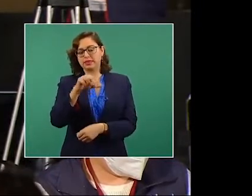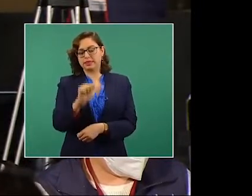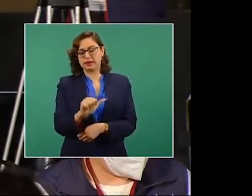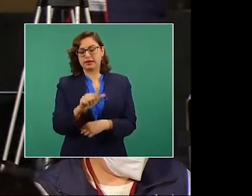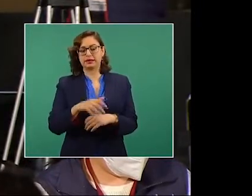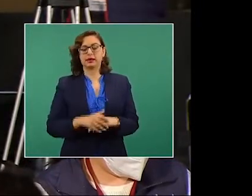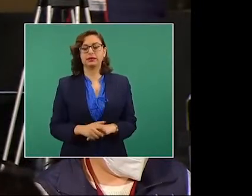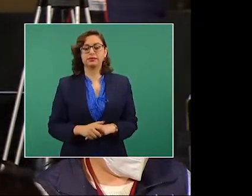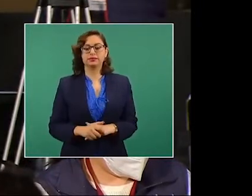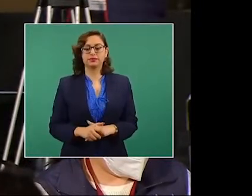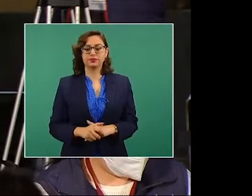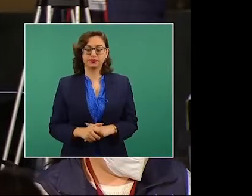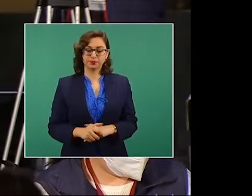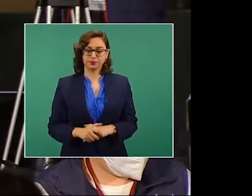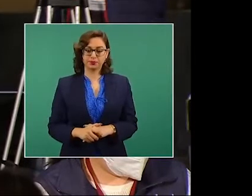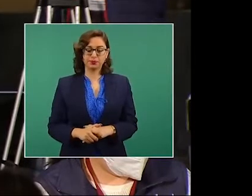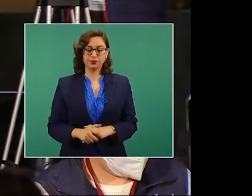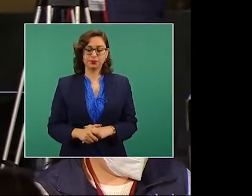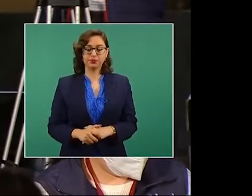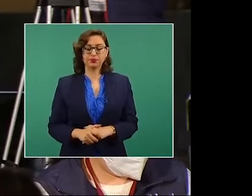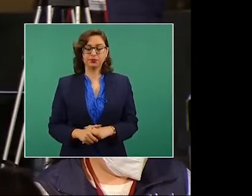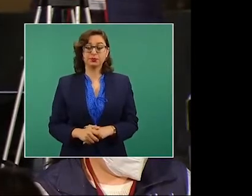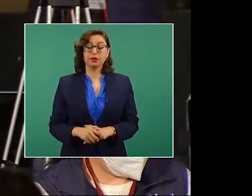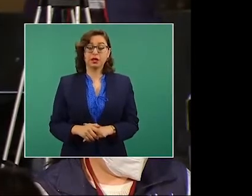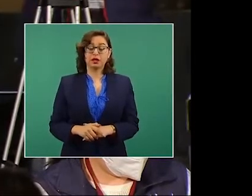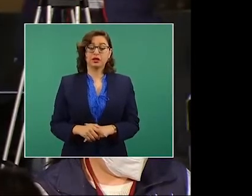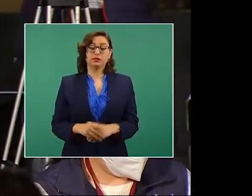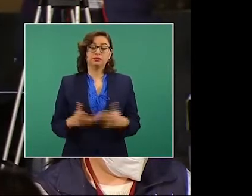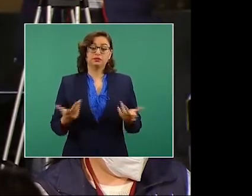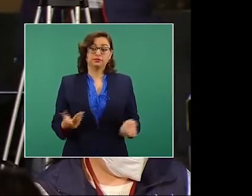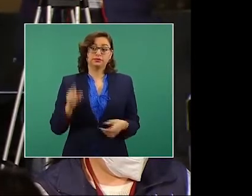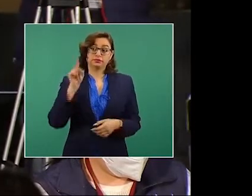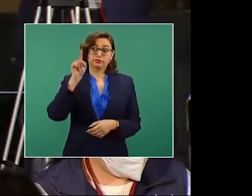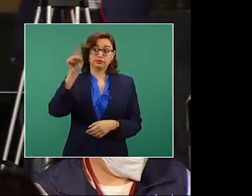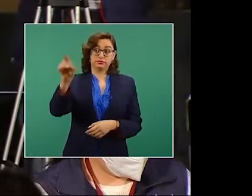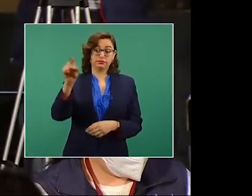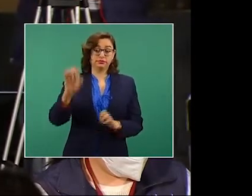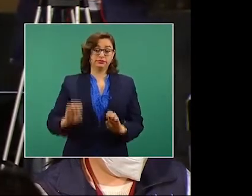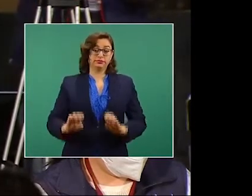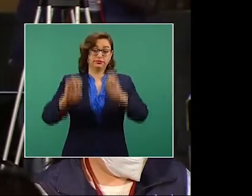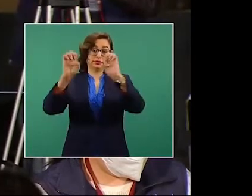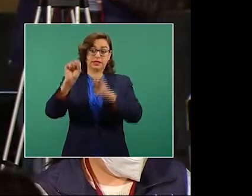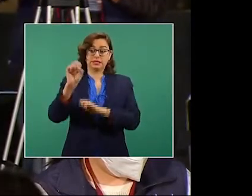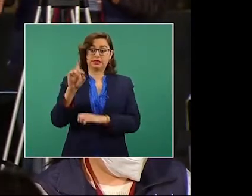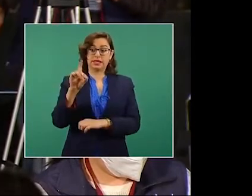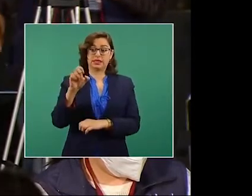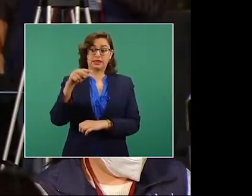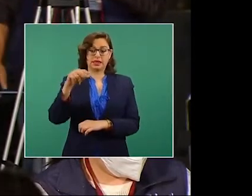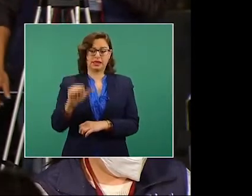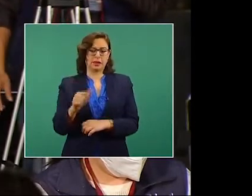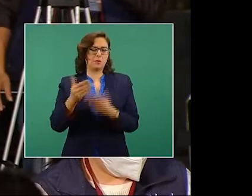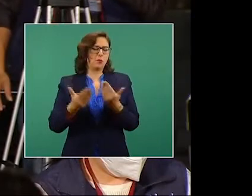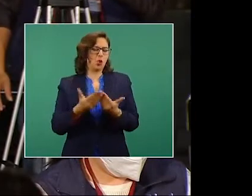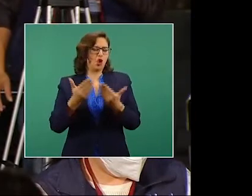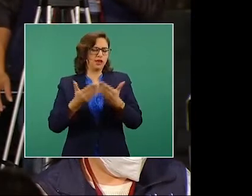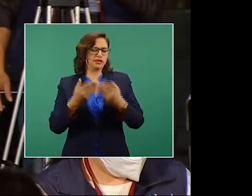plantón fuera de la Secretaría de la Defensa Nacional. Una de las personas que